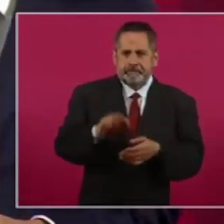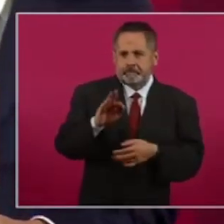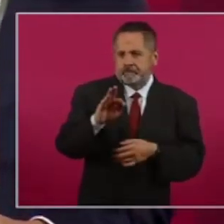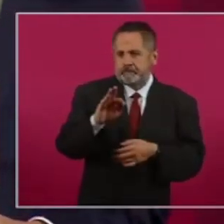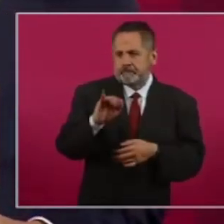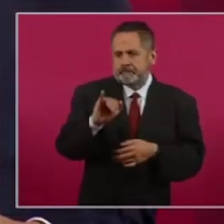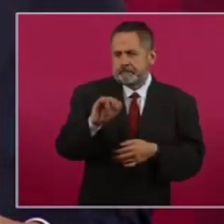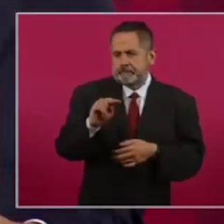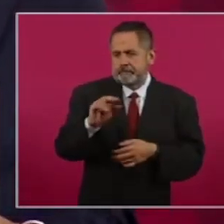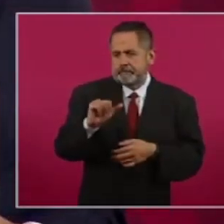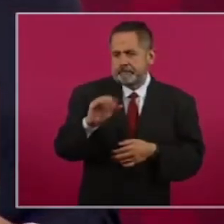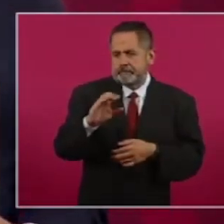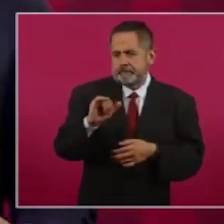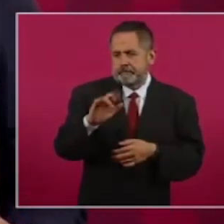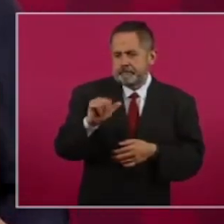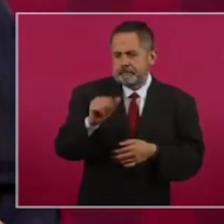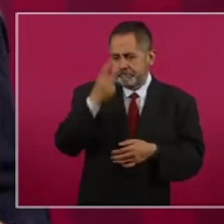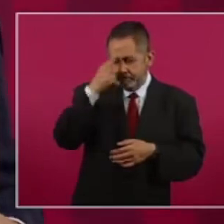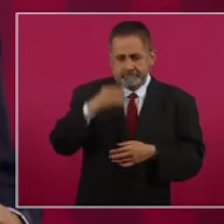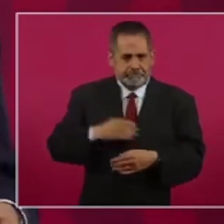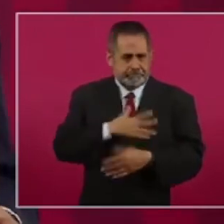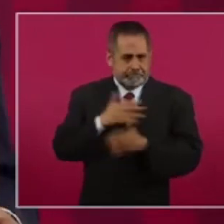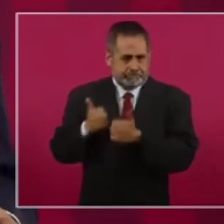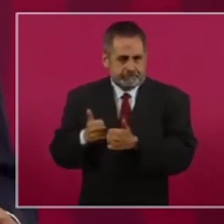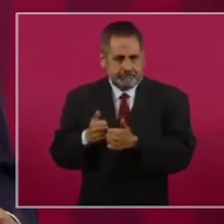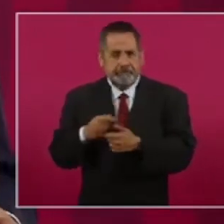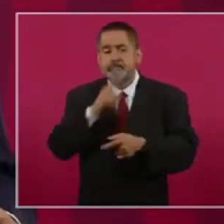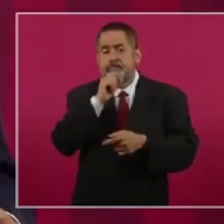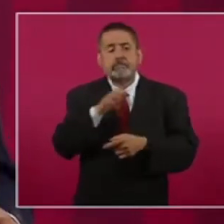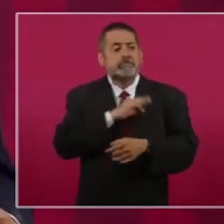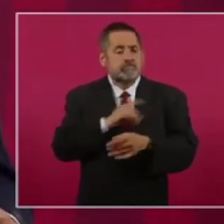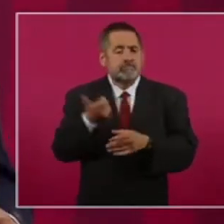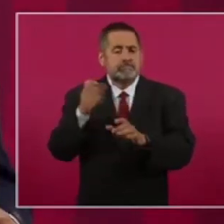bienestar, va a recibir ahorros